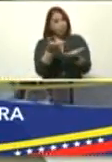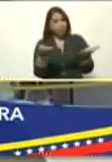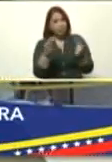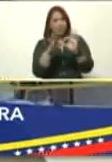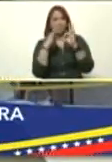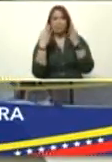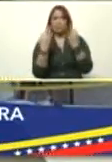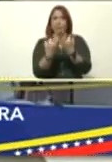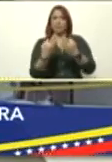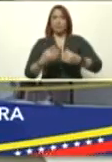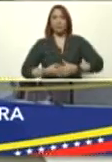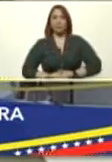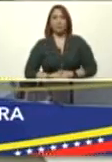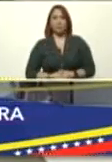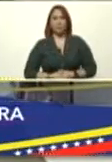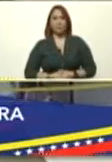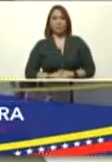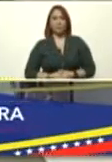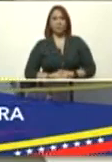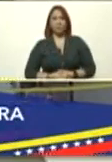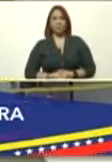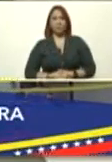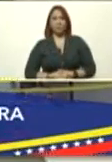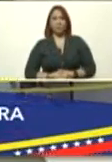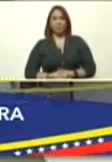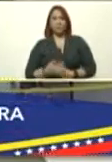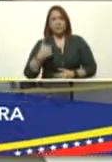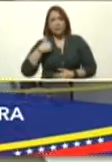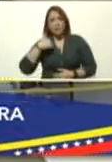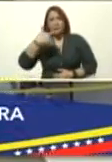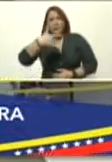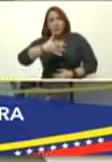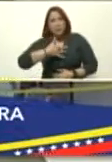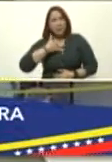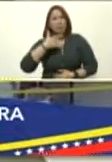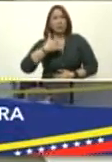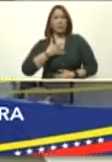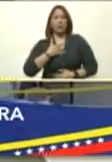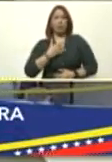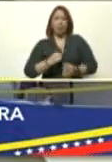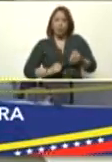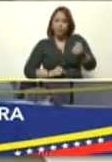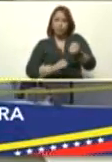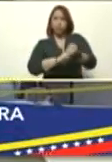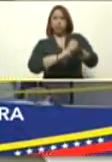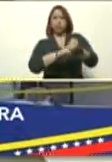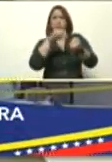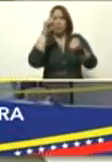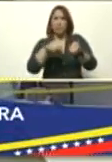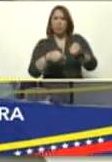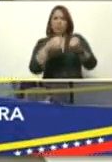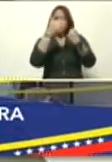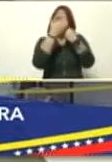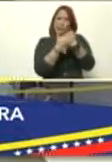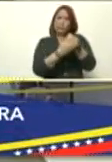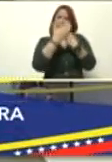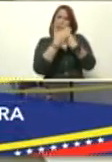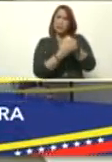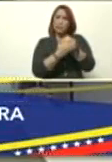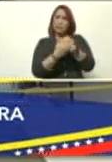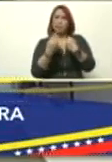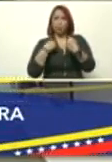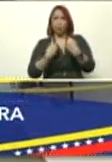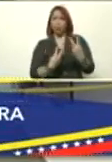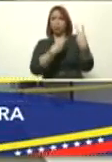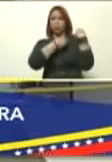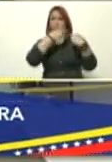familiares, mis sentimientos de solidaridad, de condolencia como comandante en jefe